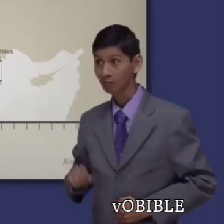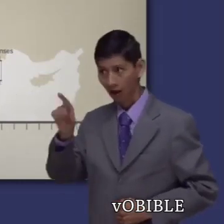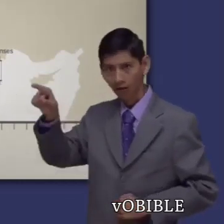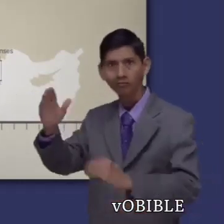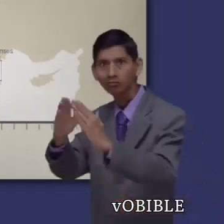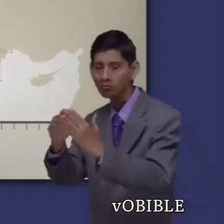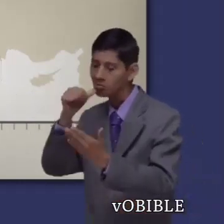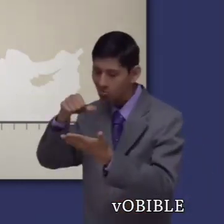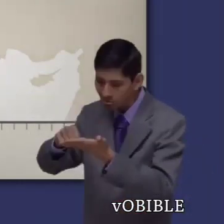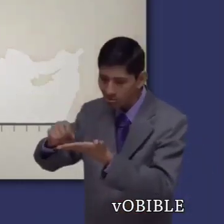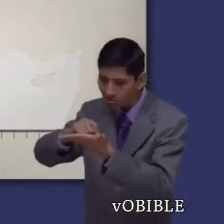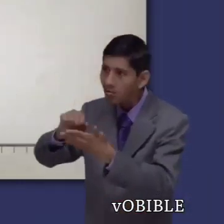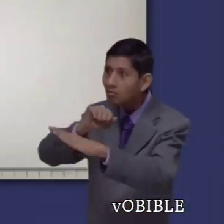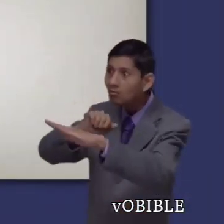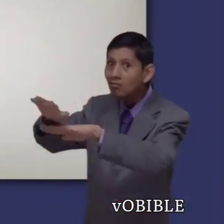misional.